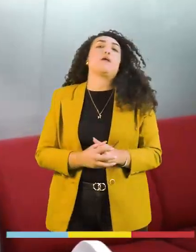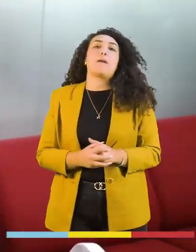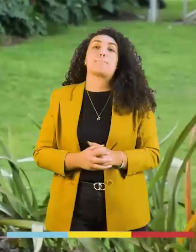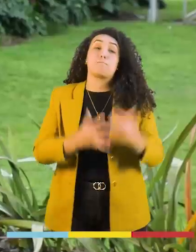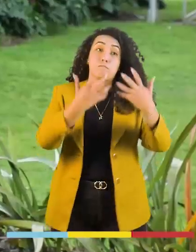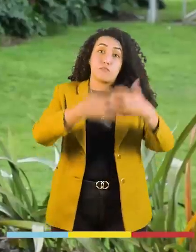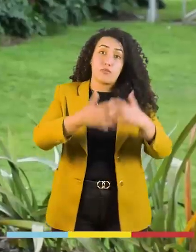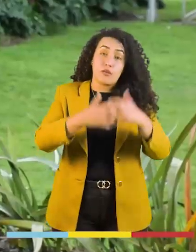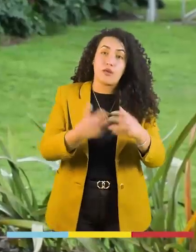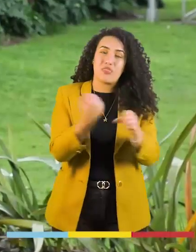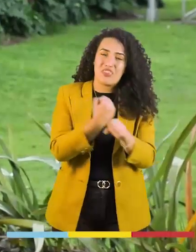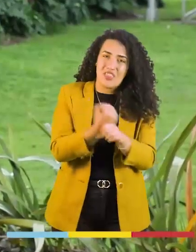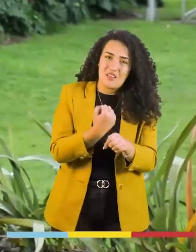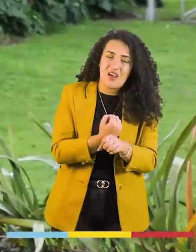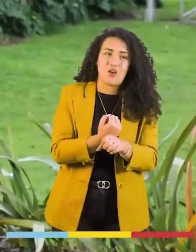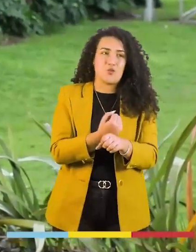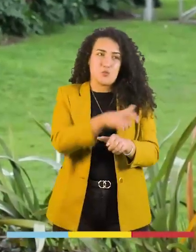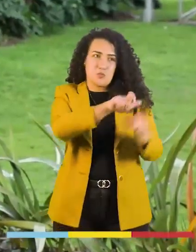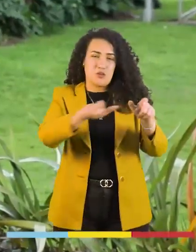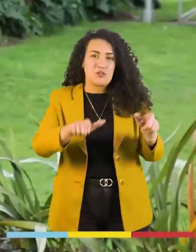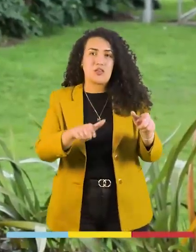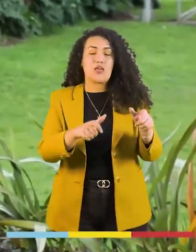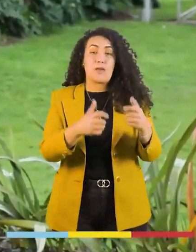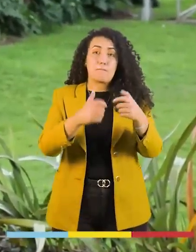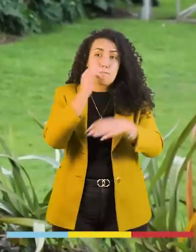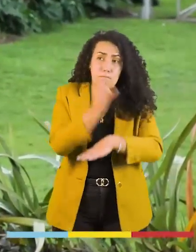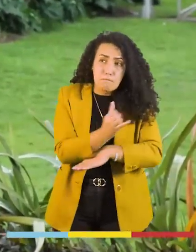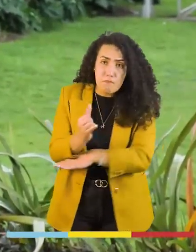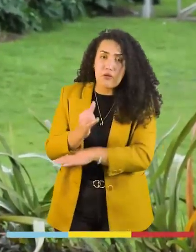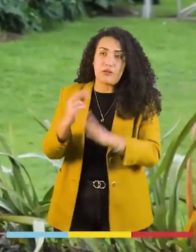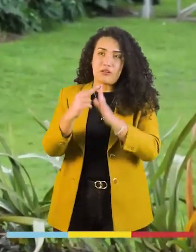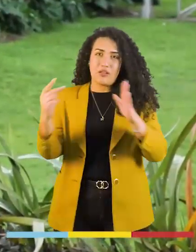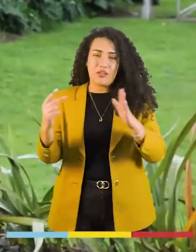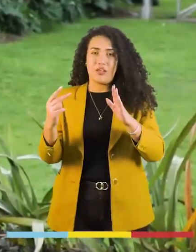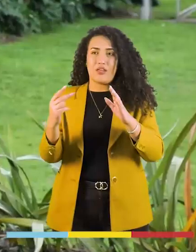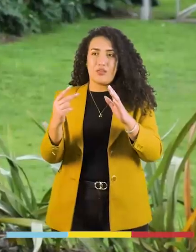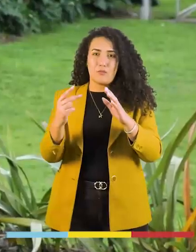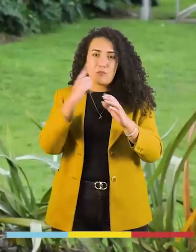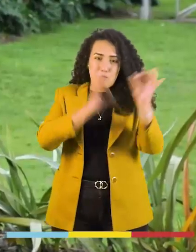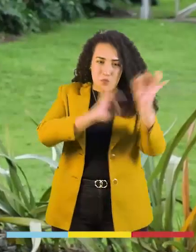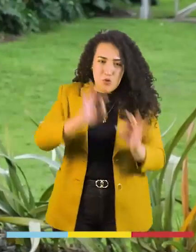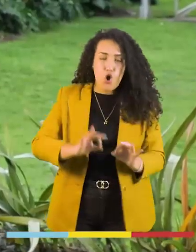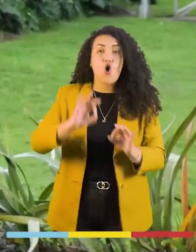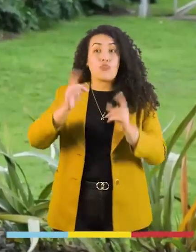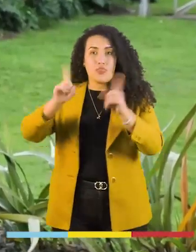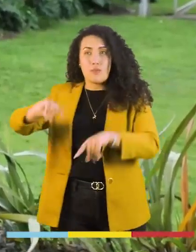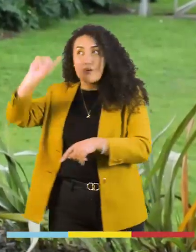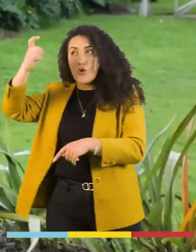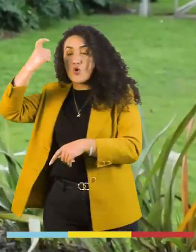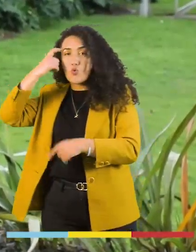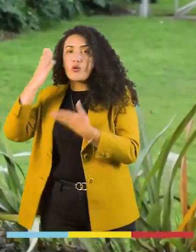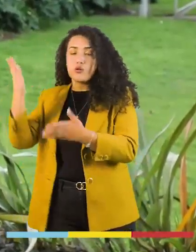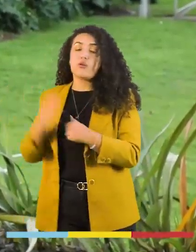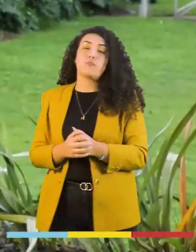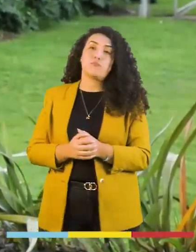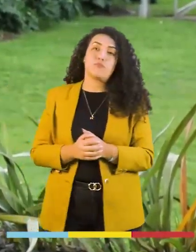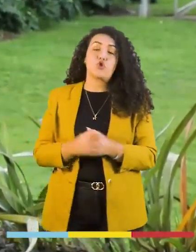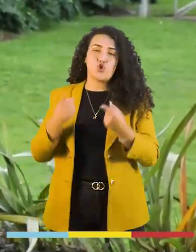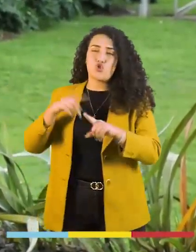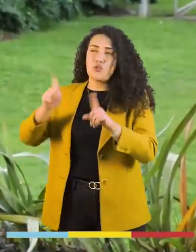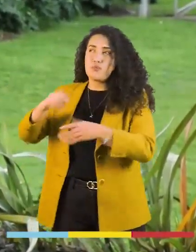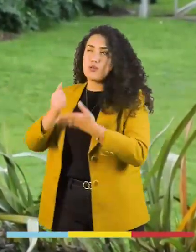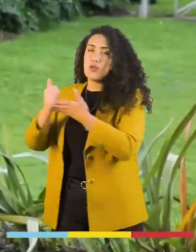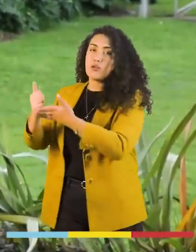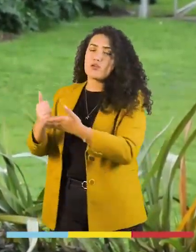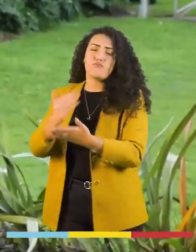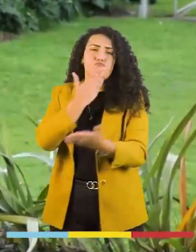que les agradezco por las cosas bonitas que me han brindado y que al lado de ellos he aprendido también cosas que no sabía. Muchas gracias a